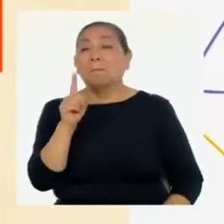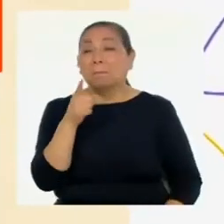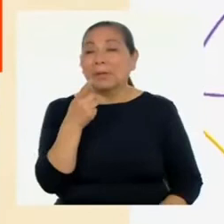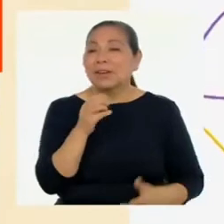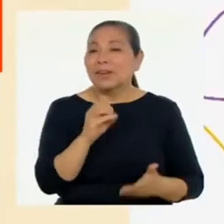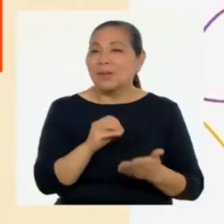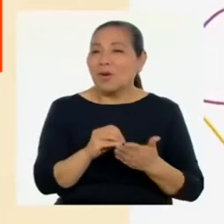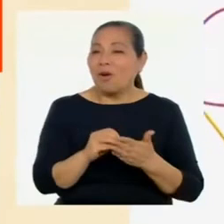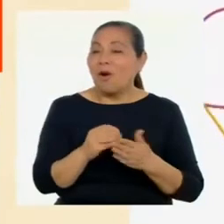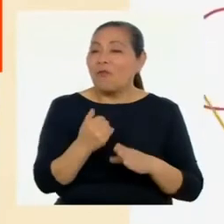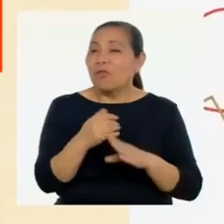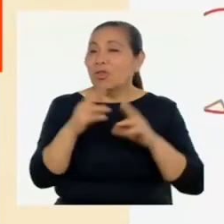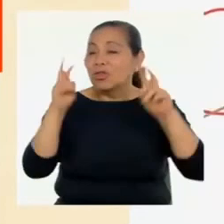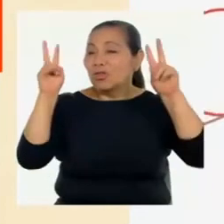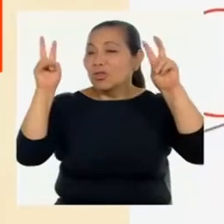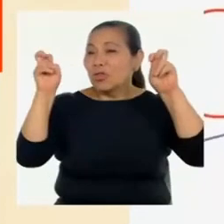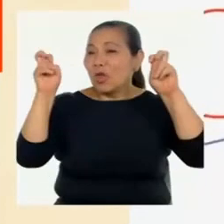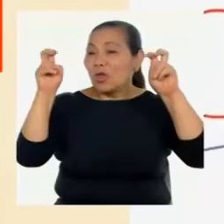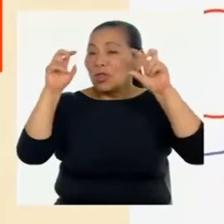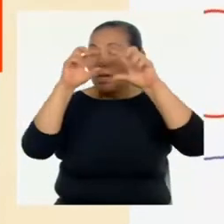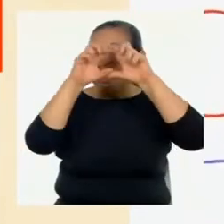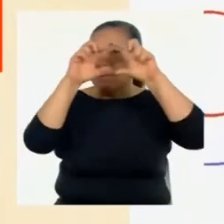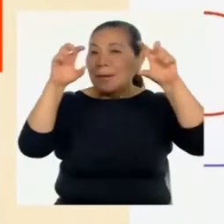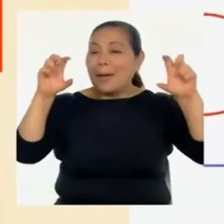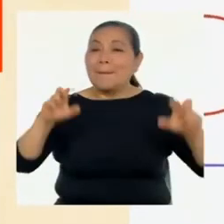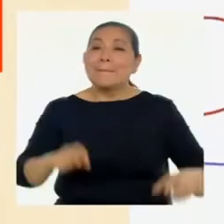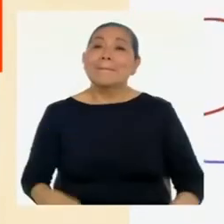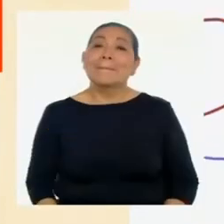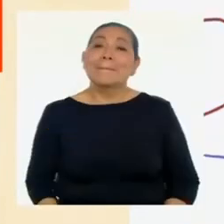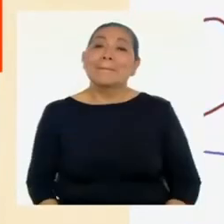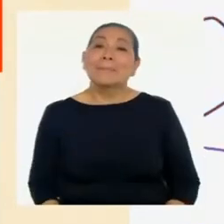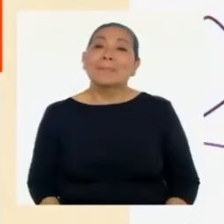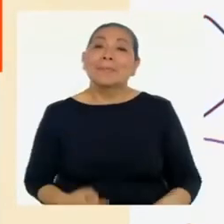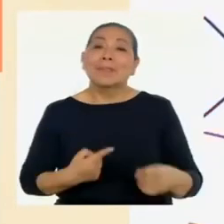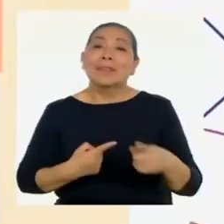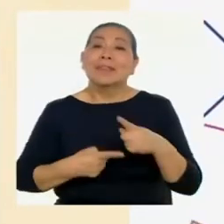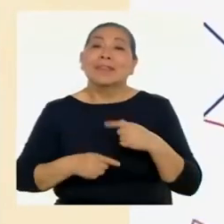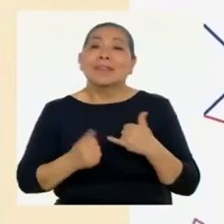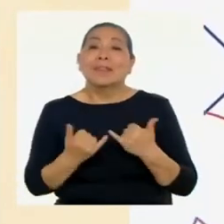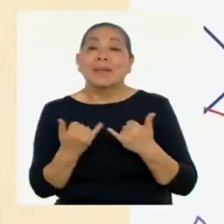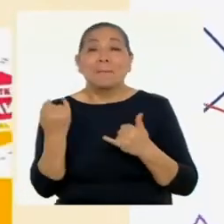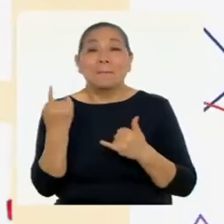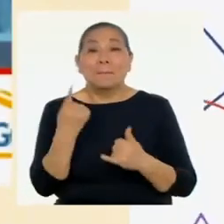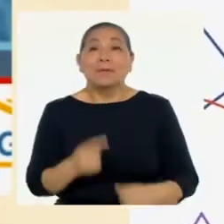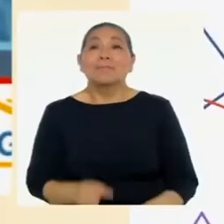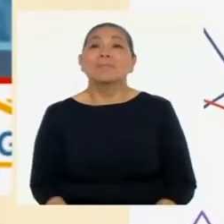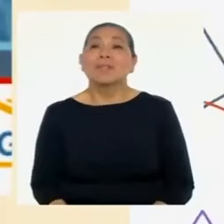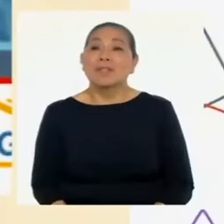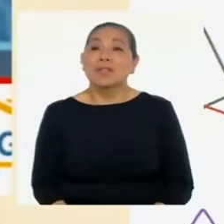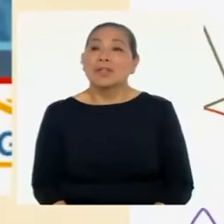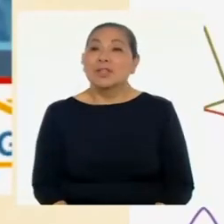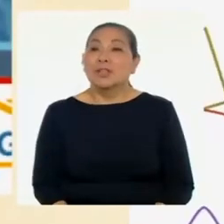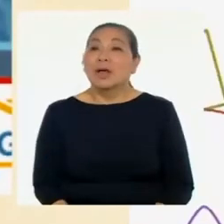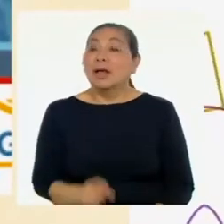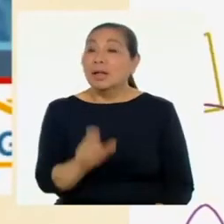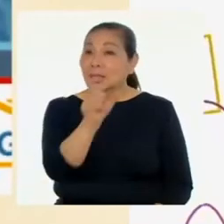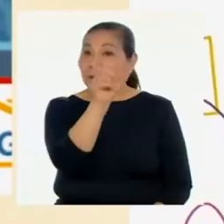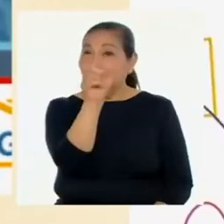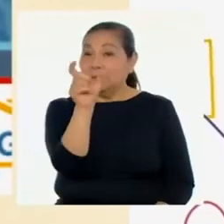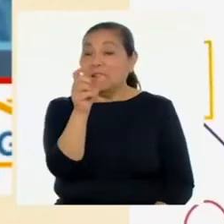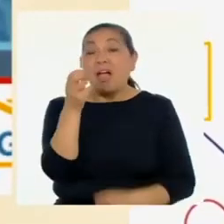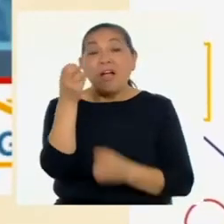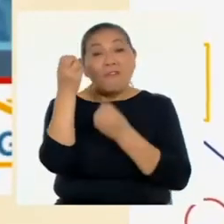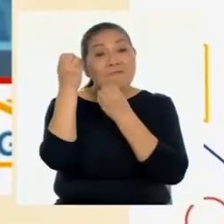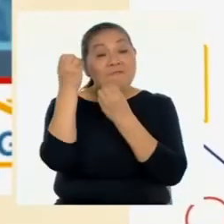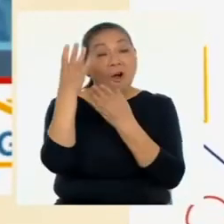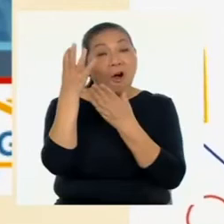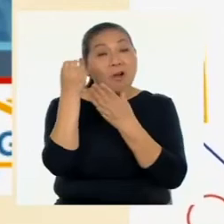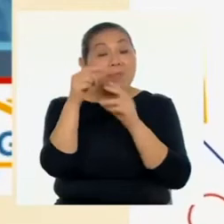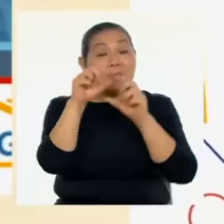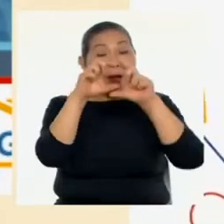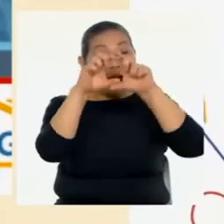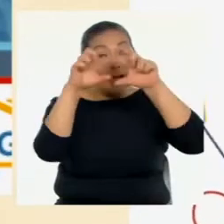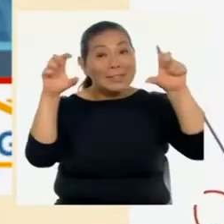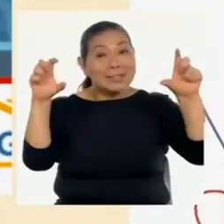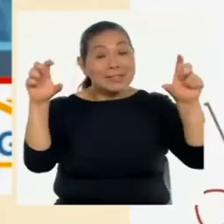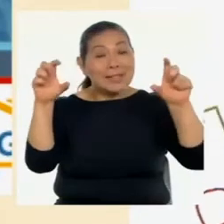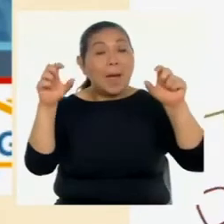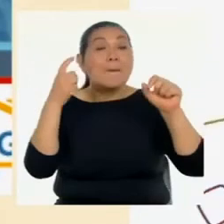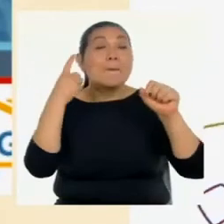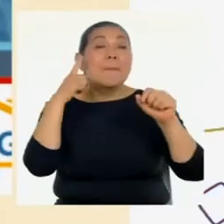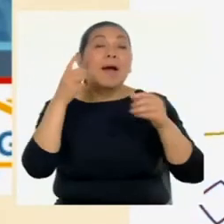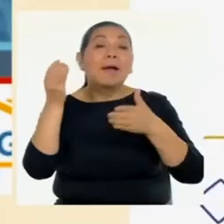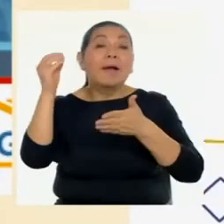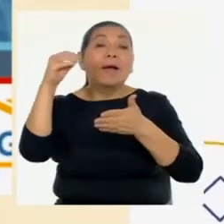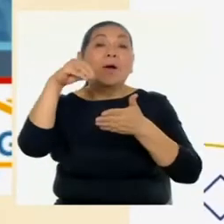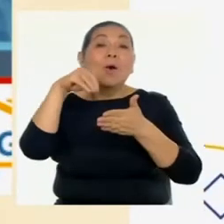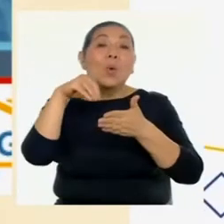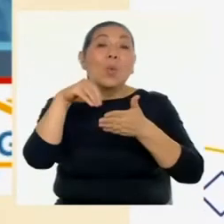casos se hace un título o encabezado. Eso es lo que ves en el primero. Y esos datos informativos que mencionas